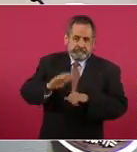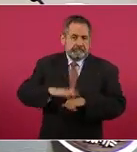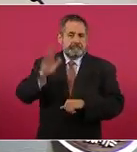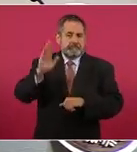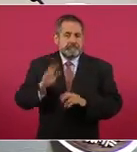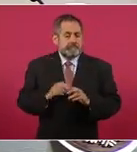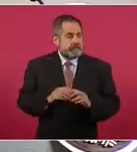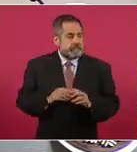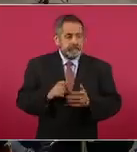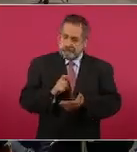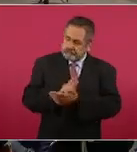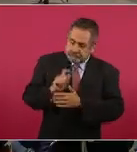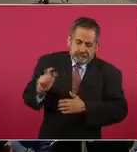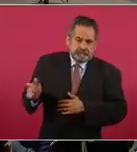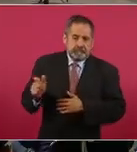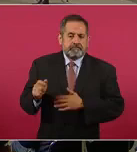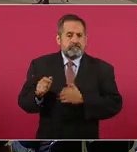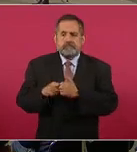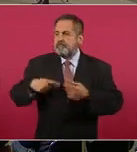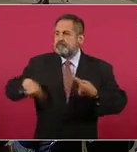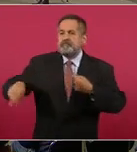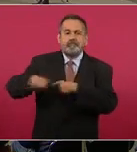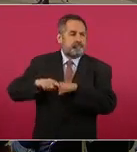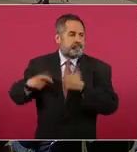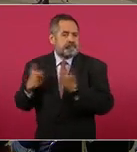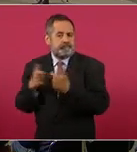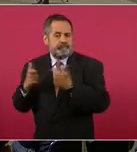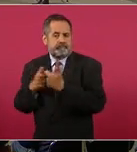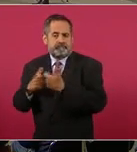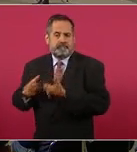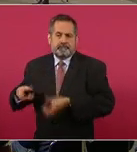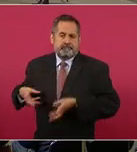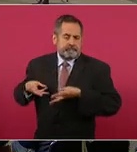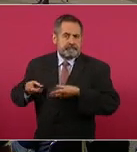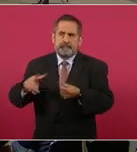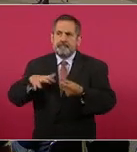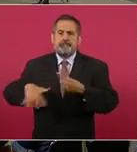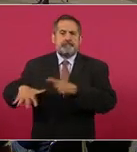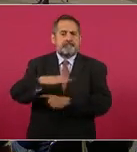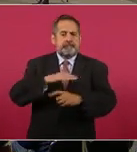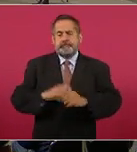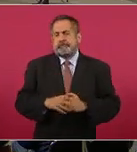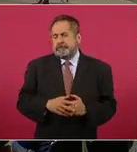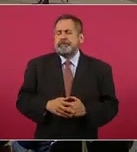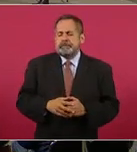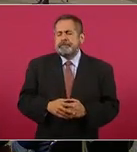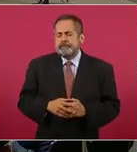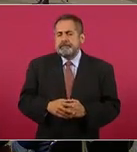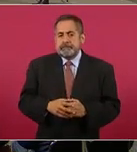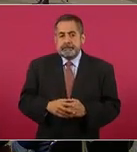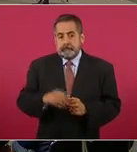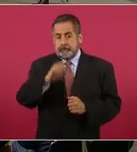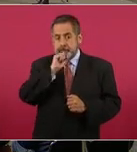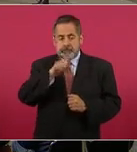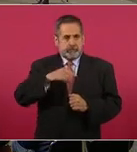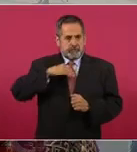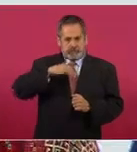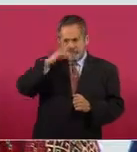de contribuir con ello al gasto público. También hemos trabajado mucho en convencer a los grandes contribuyentes y a